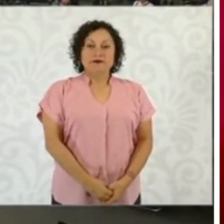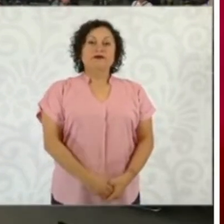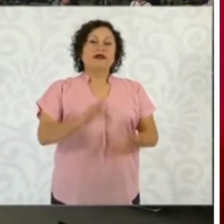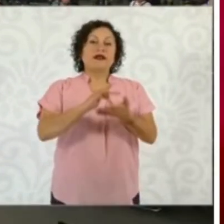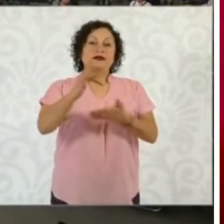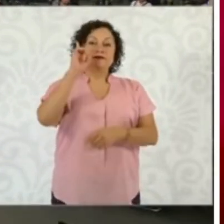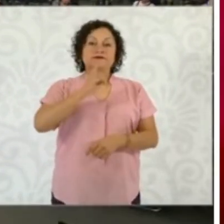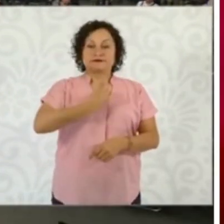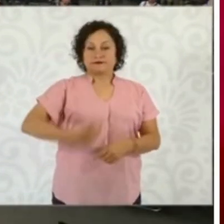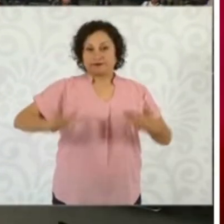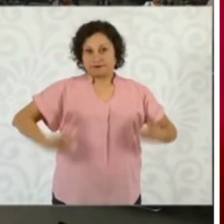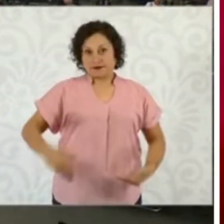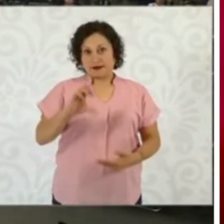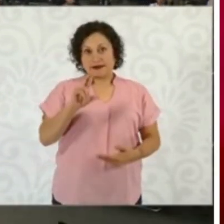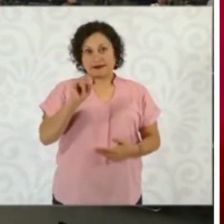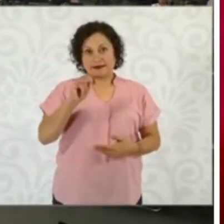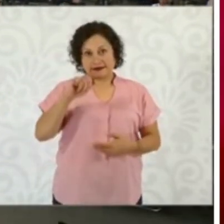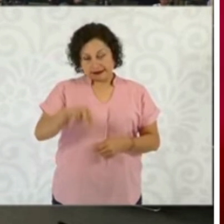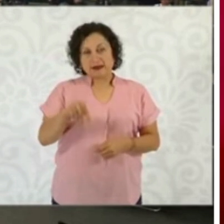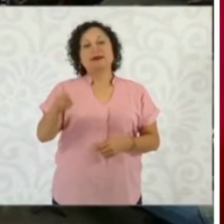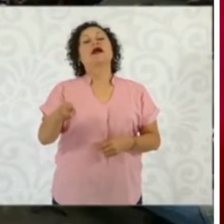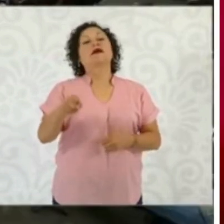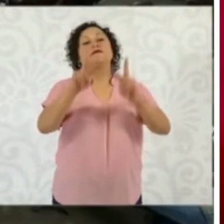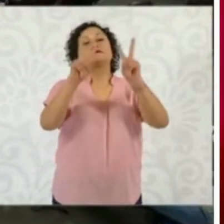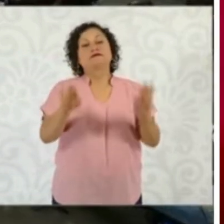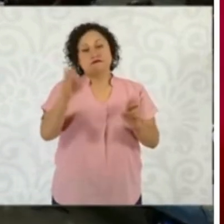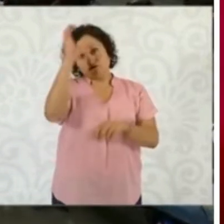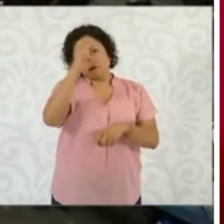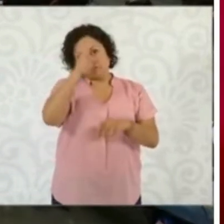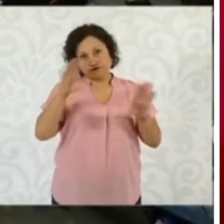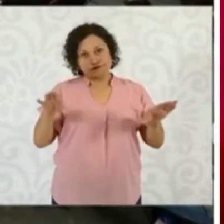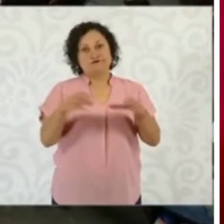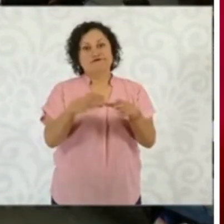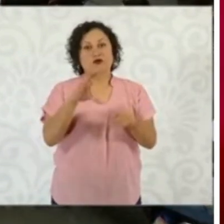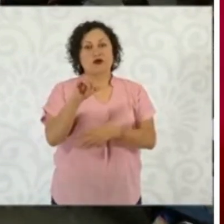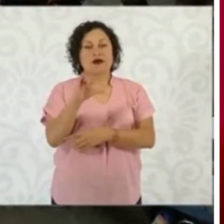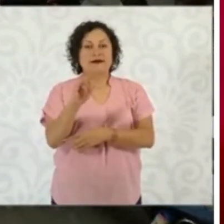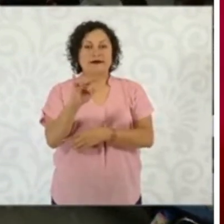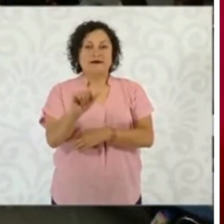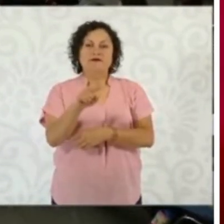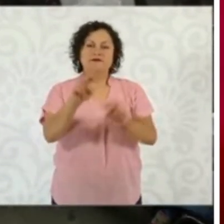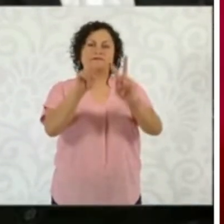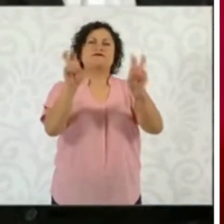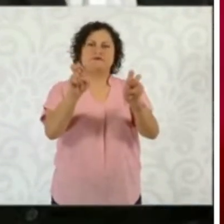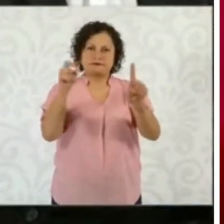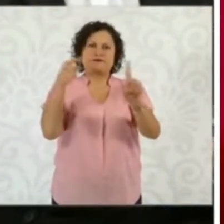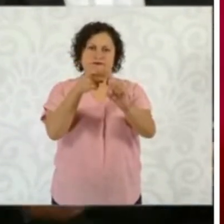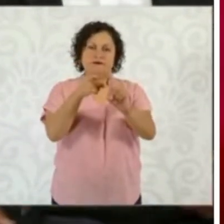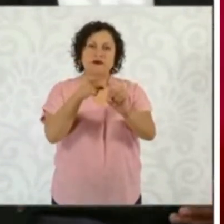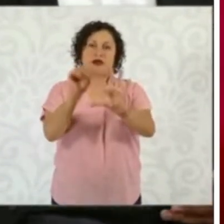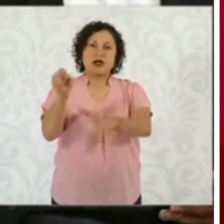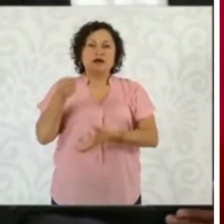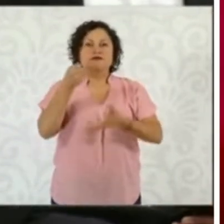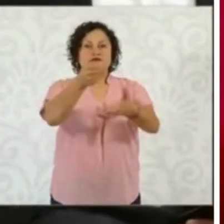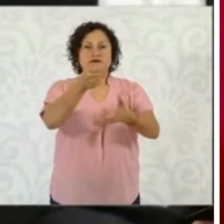Gracias, Presidenta. Cristian Galarza, para Cultura Colectiva. La pregunta sería también del tema, independientemente del complemento del Fondo de Pensiones